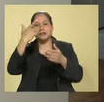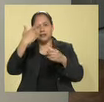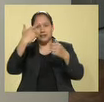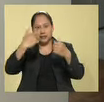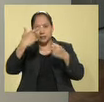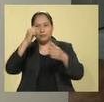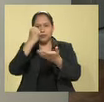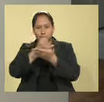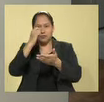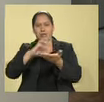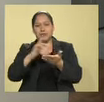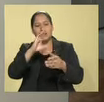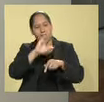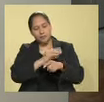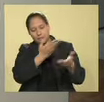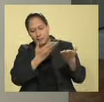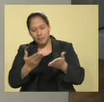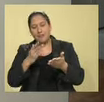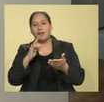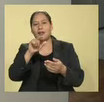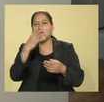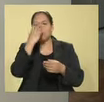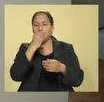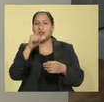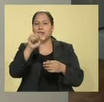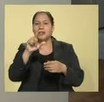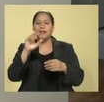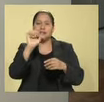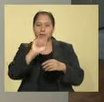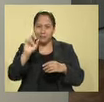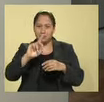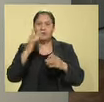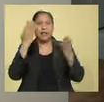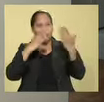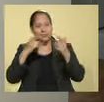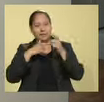oportunidad. Besitos y que pasen un excelente fin de semana y que sigan los éxitos. Gracias, Brenda. Vamos a hablar ahora de...